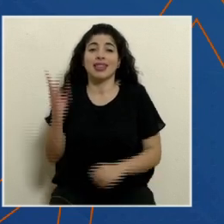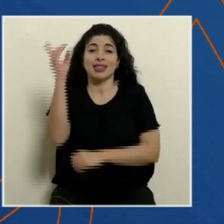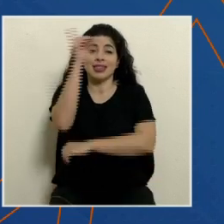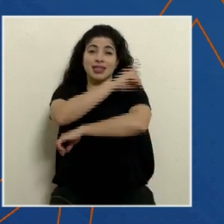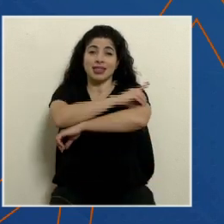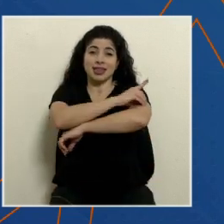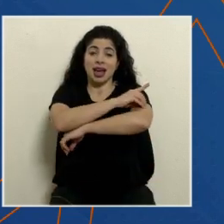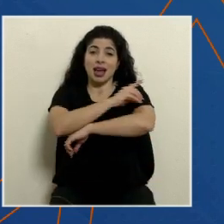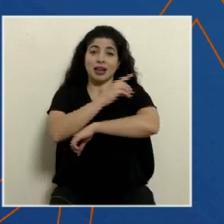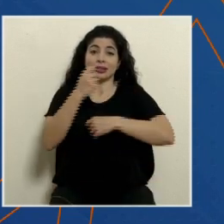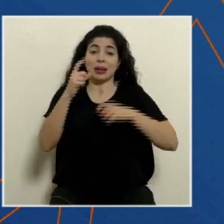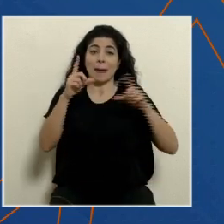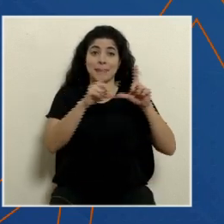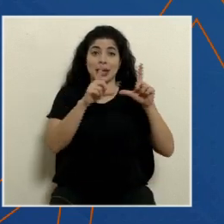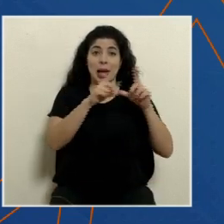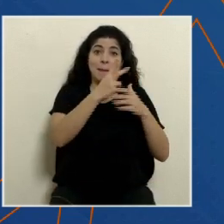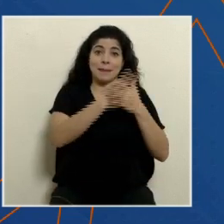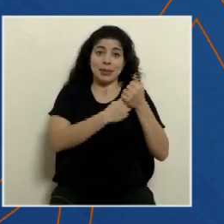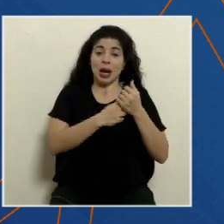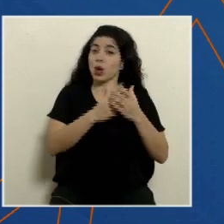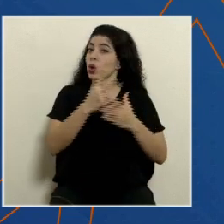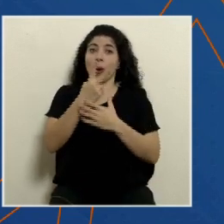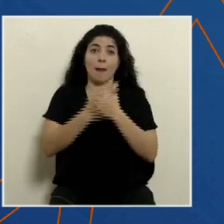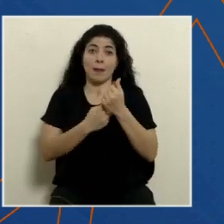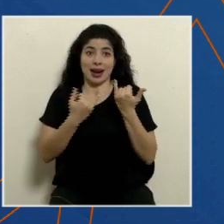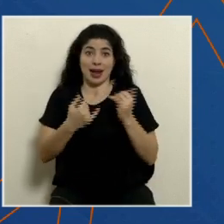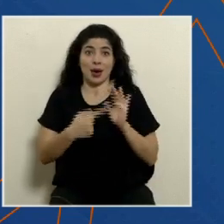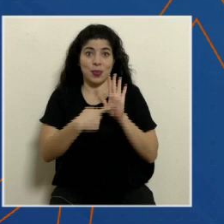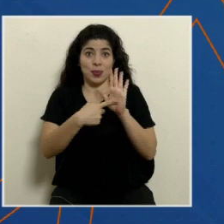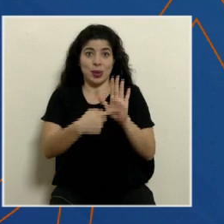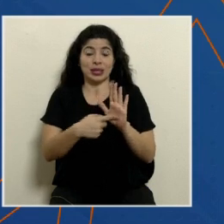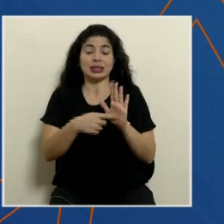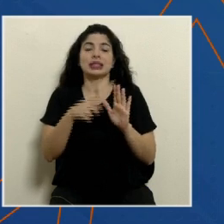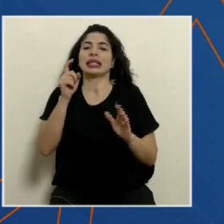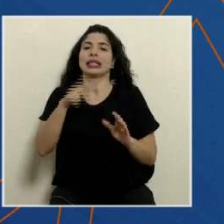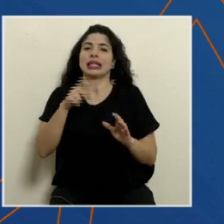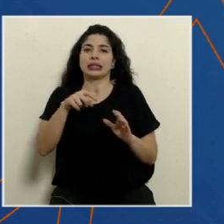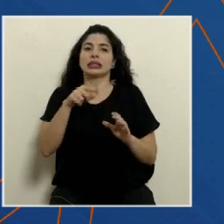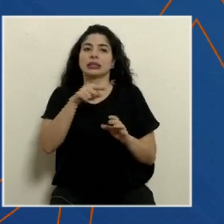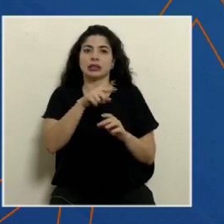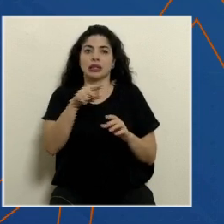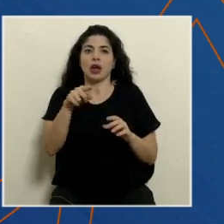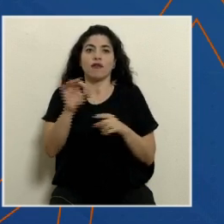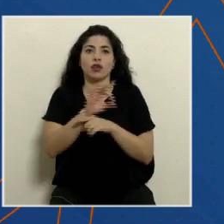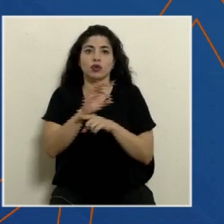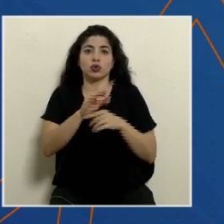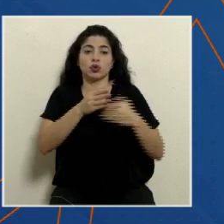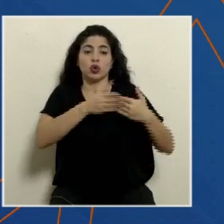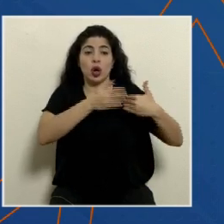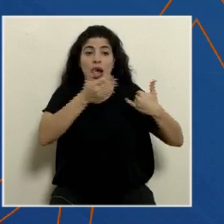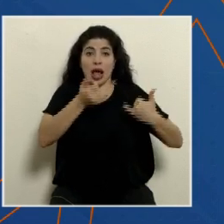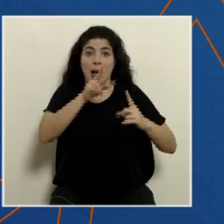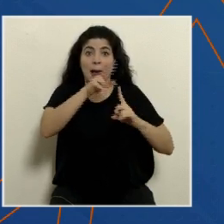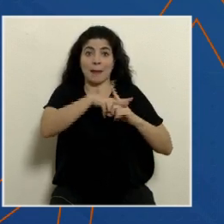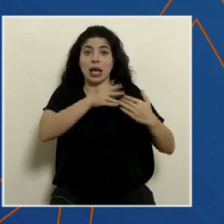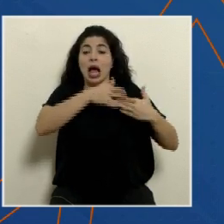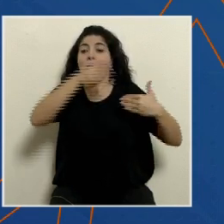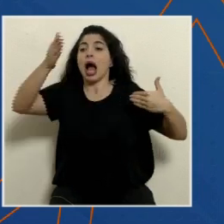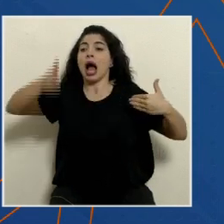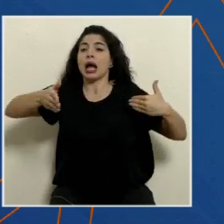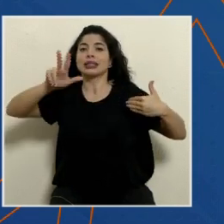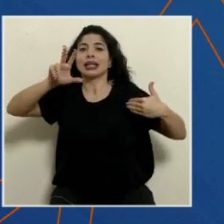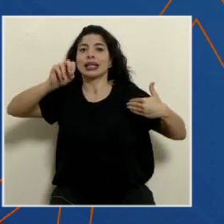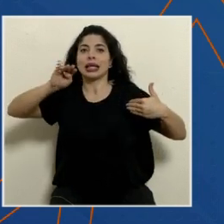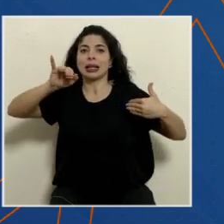días en que circularán las placas par e impar que se está proyectando, estaría operando hasta el día 30 de